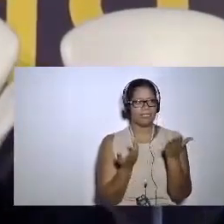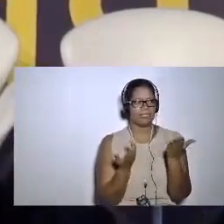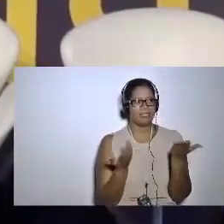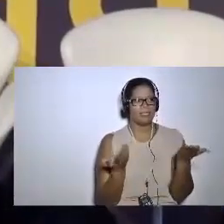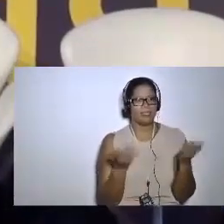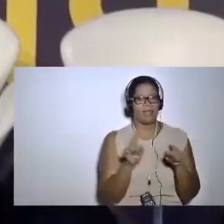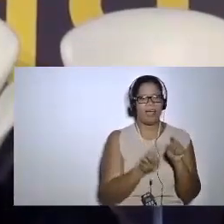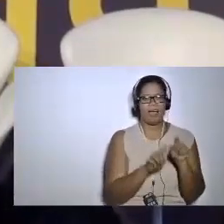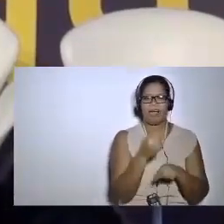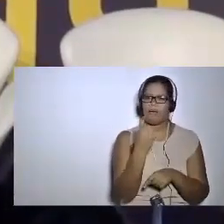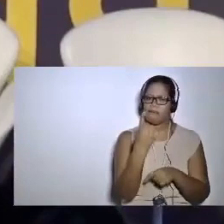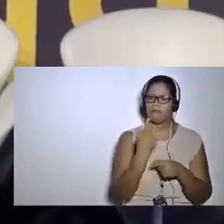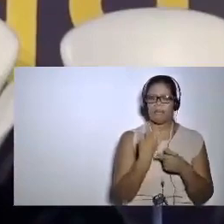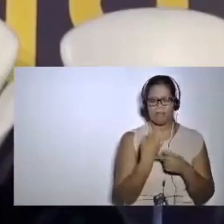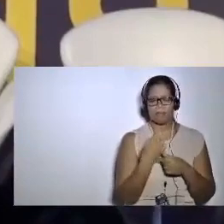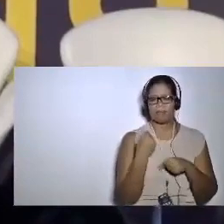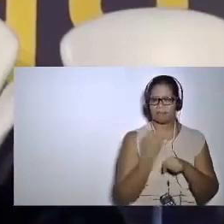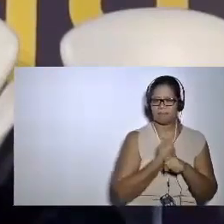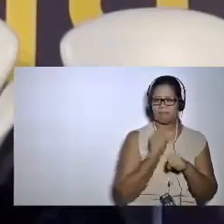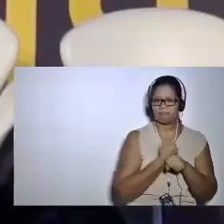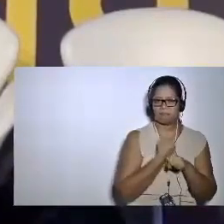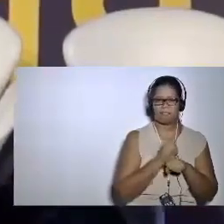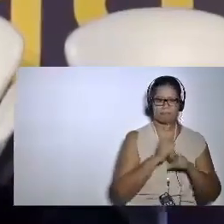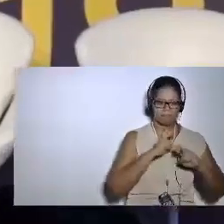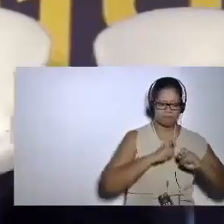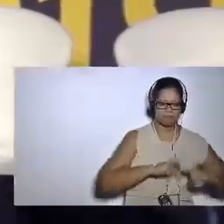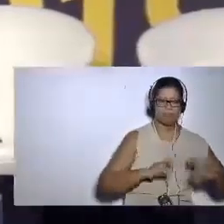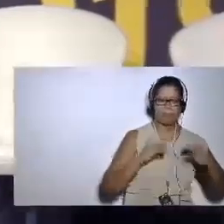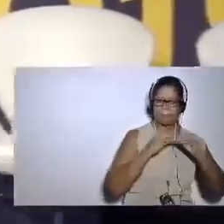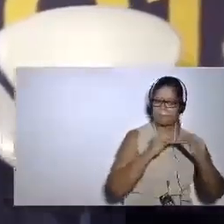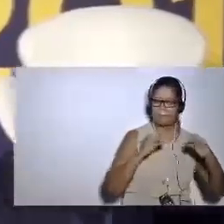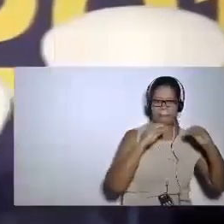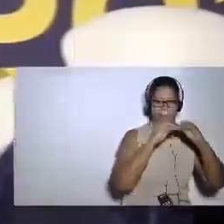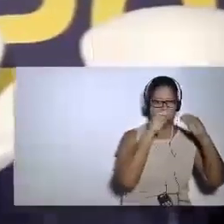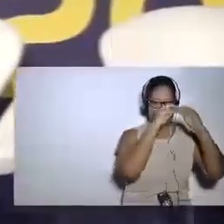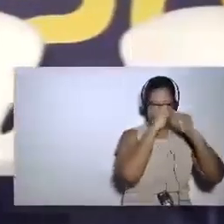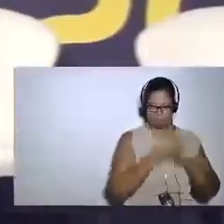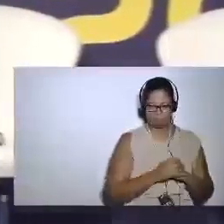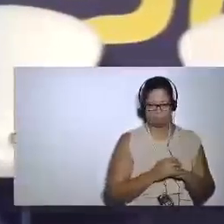anteriores, pero hay muchas cosas en este campo que todavía necesitan mayor trabajo.